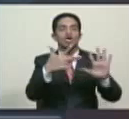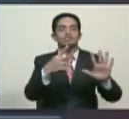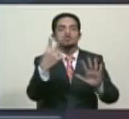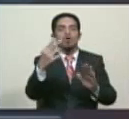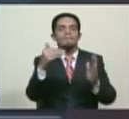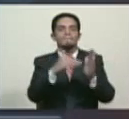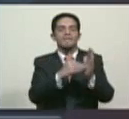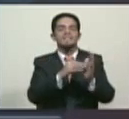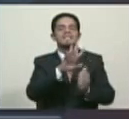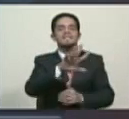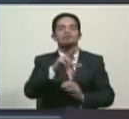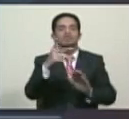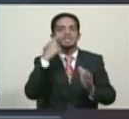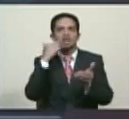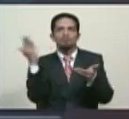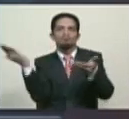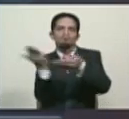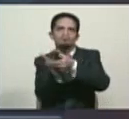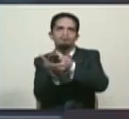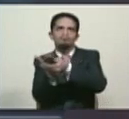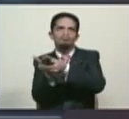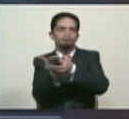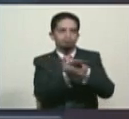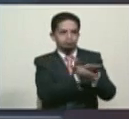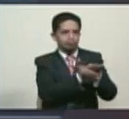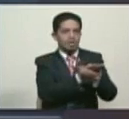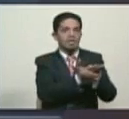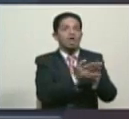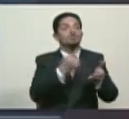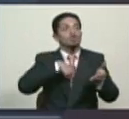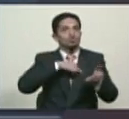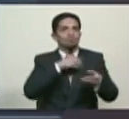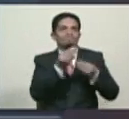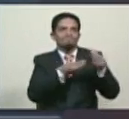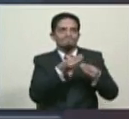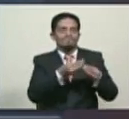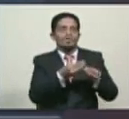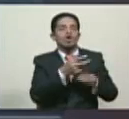382.591 asuntos. Aún así, logramos un total de